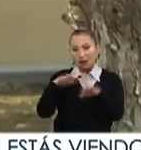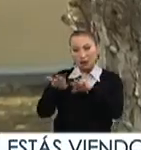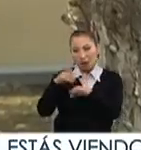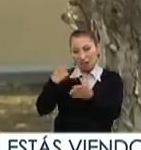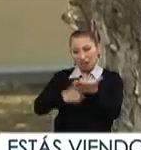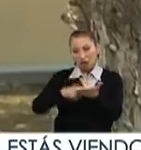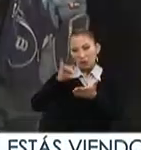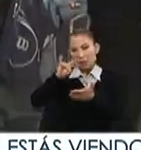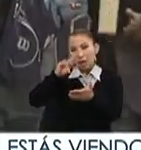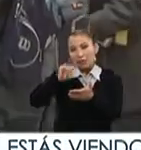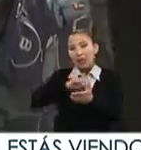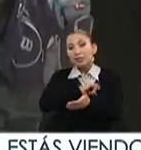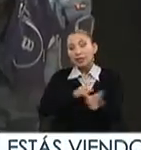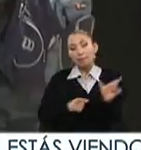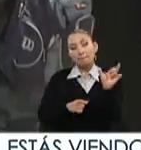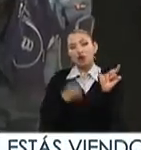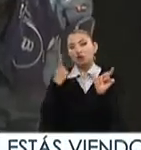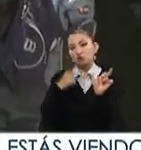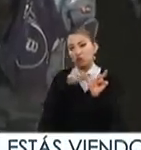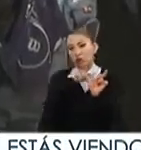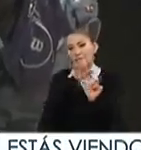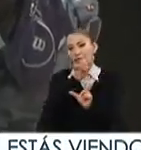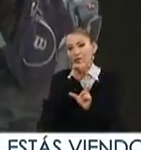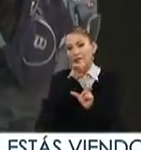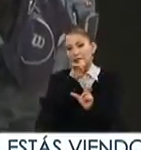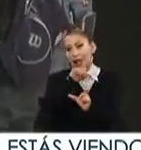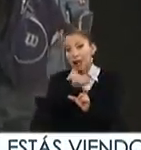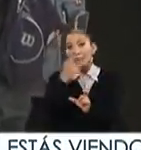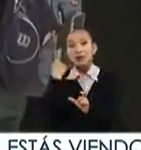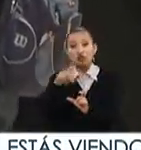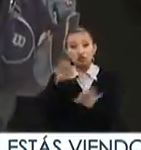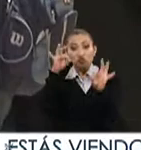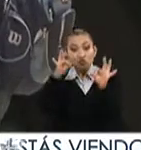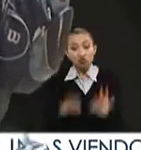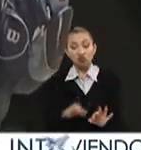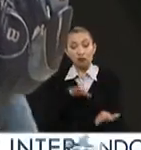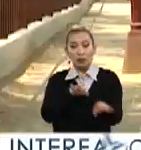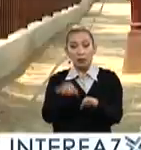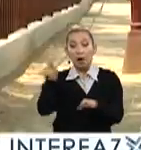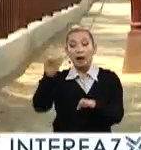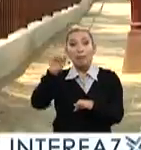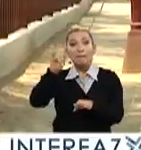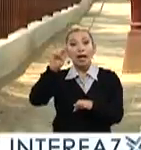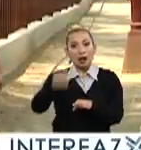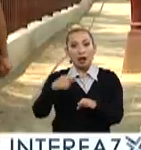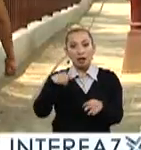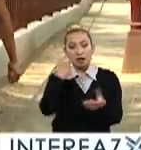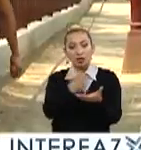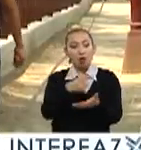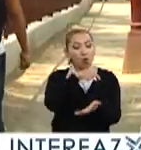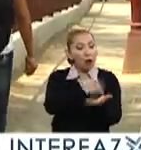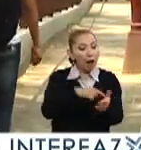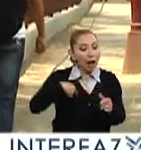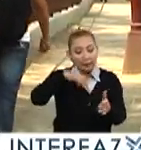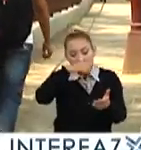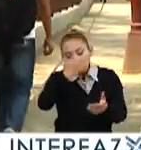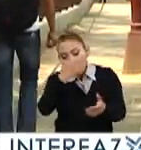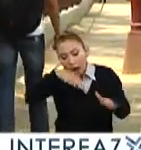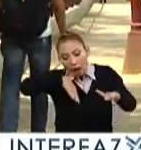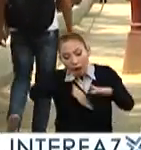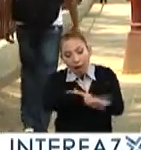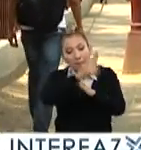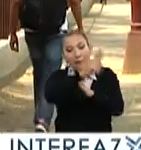personal administrativo debe presentar su credencial. Para su óptima operación, el Politécnico destinó un espacio en sus